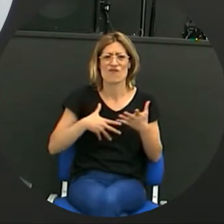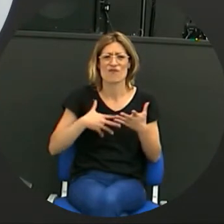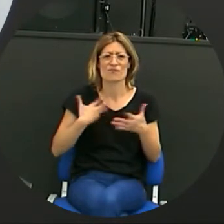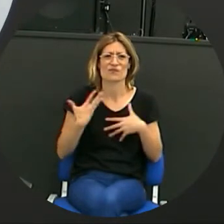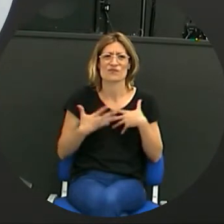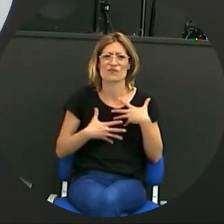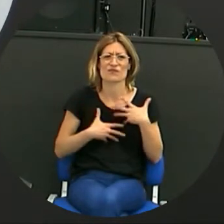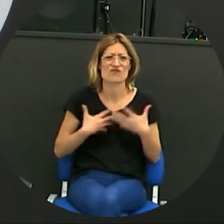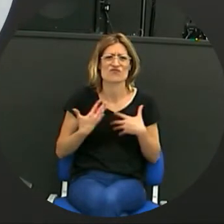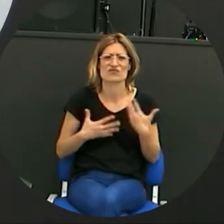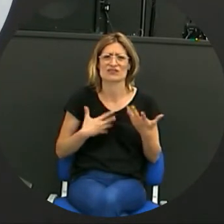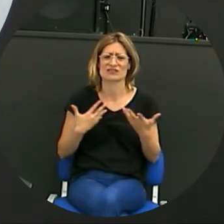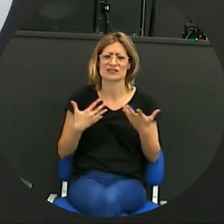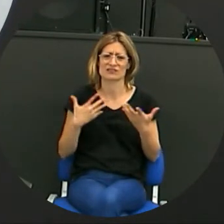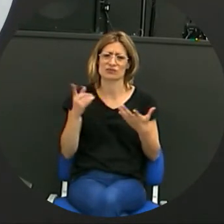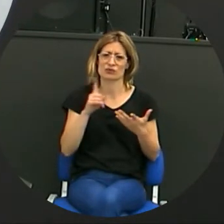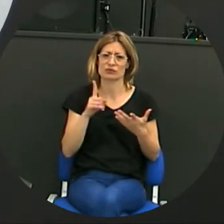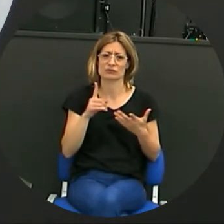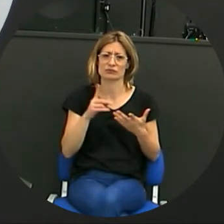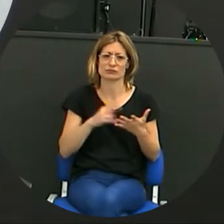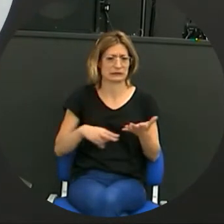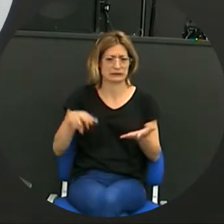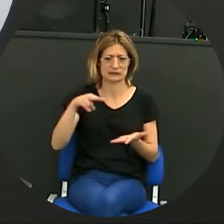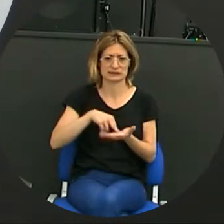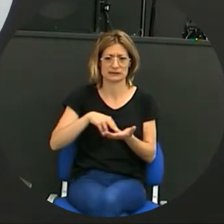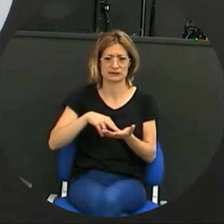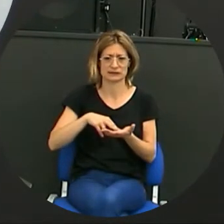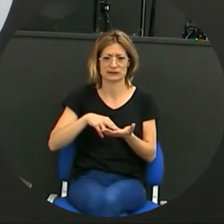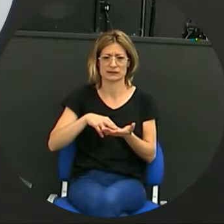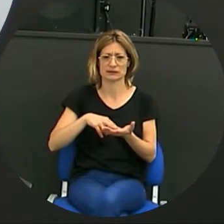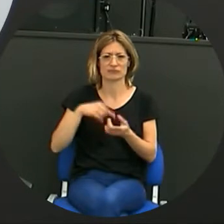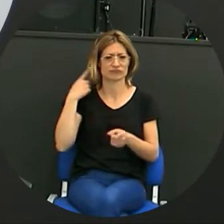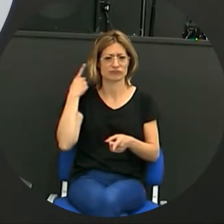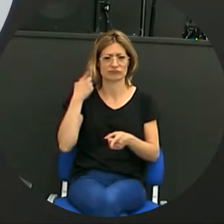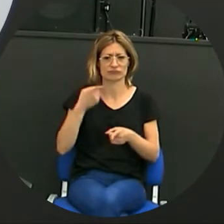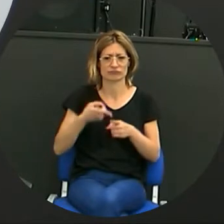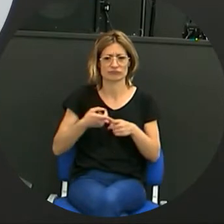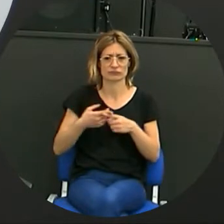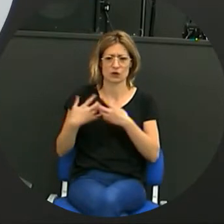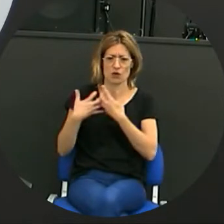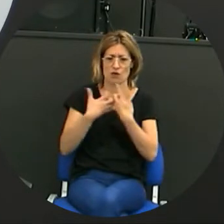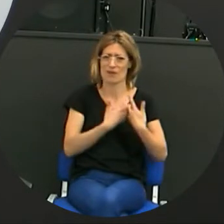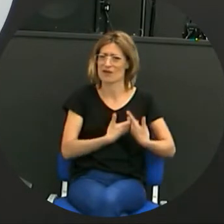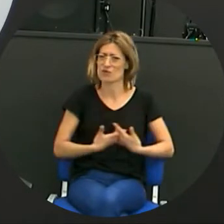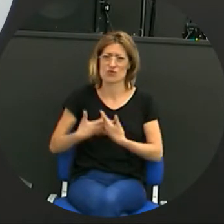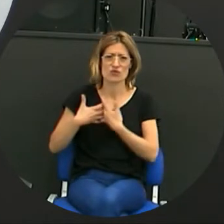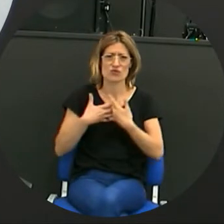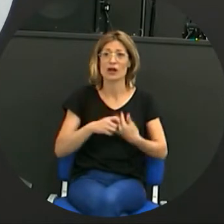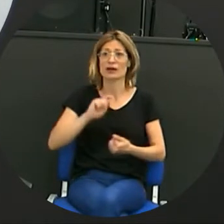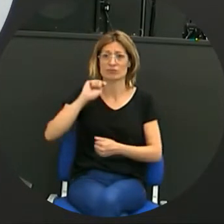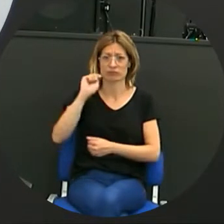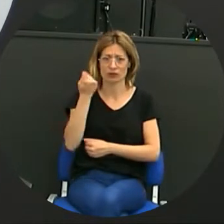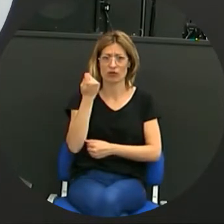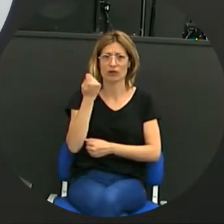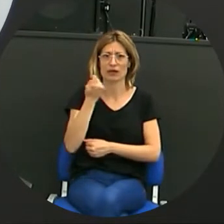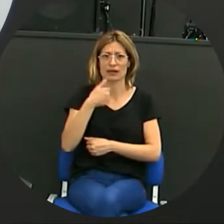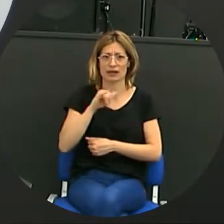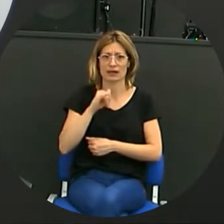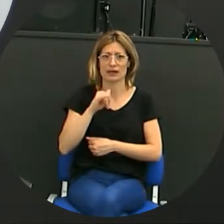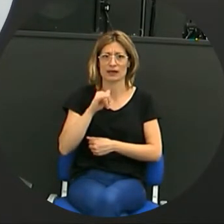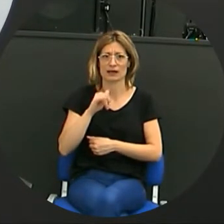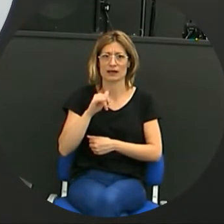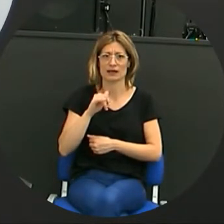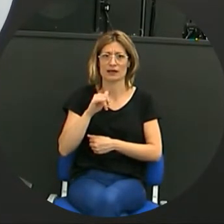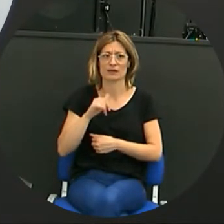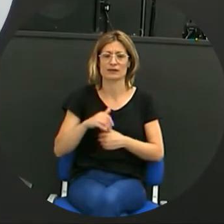levantarte para actuar. Tienes que levantarte para pelear y tener la victoria sin pelear,